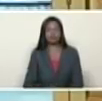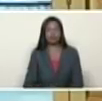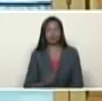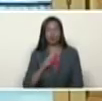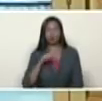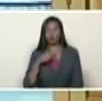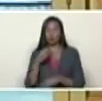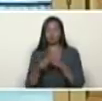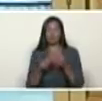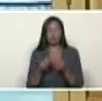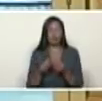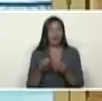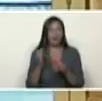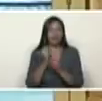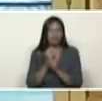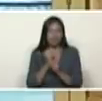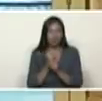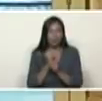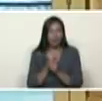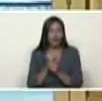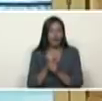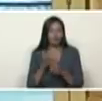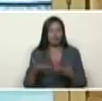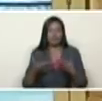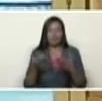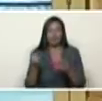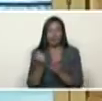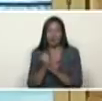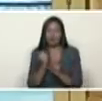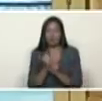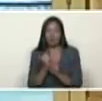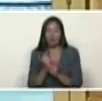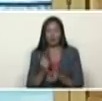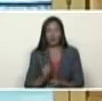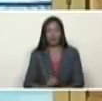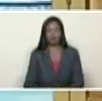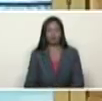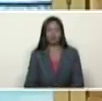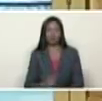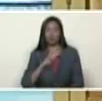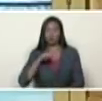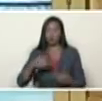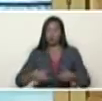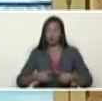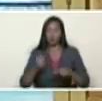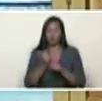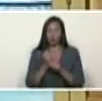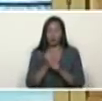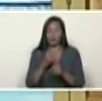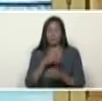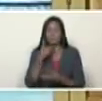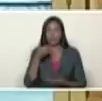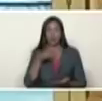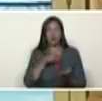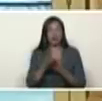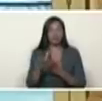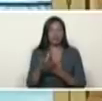dediquémonos al trabajo. Dediquémonos al trabajo. Es la mayor garantía de